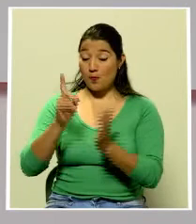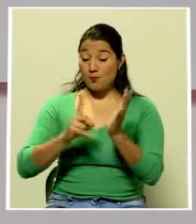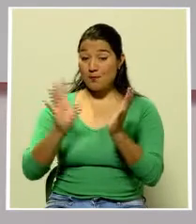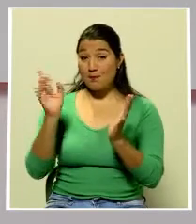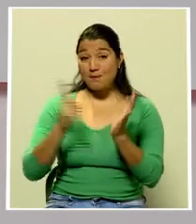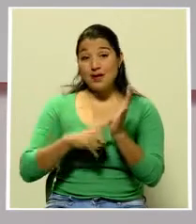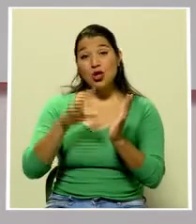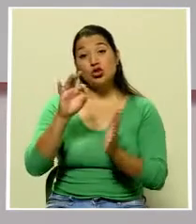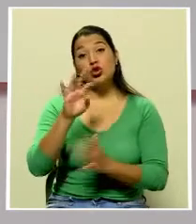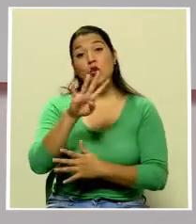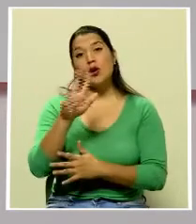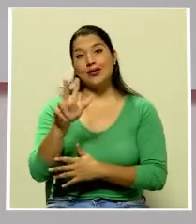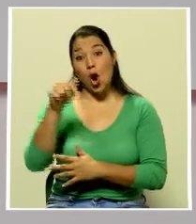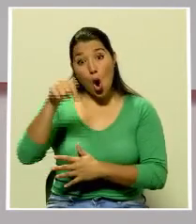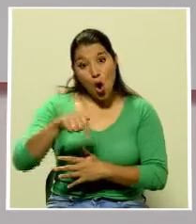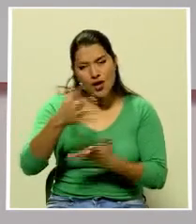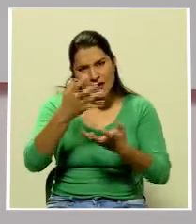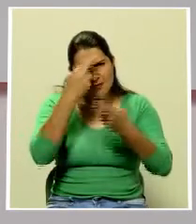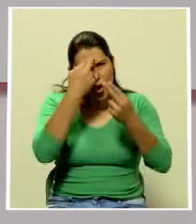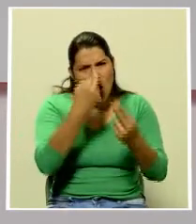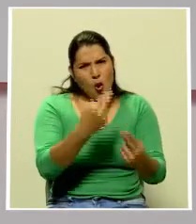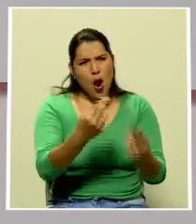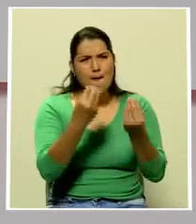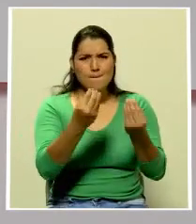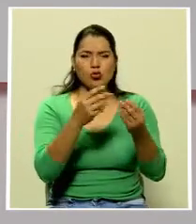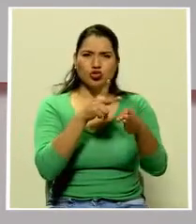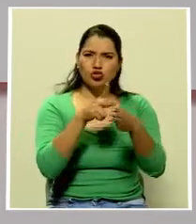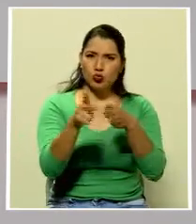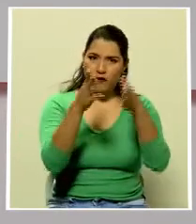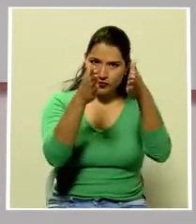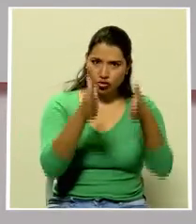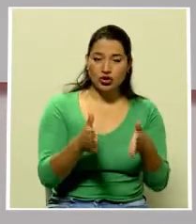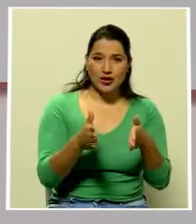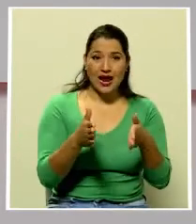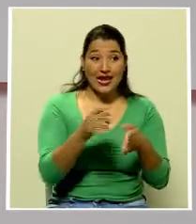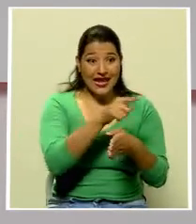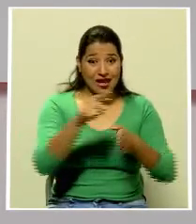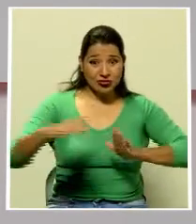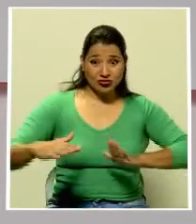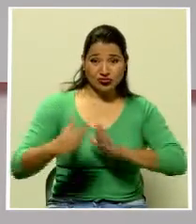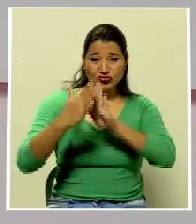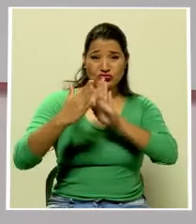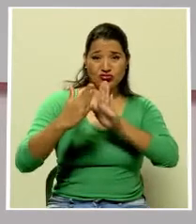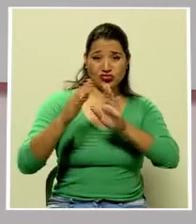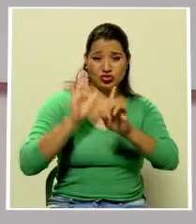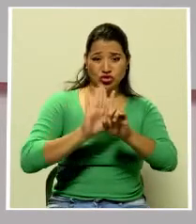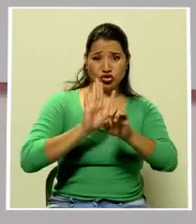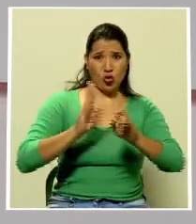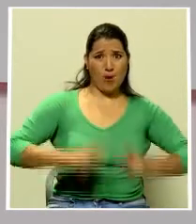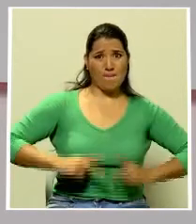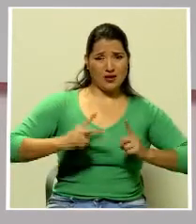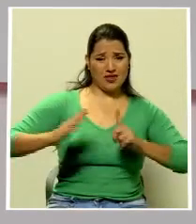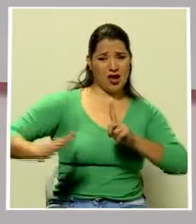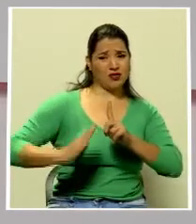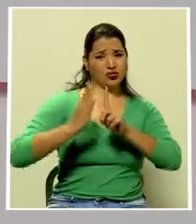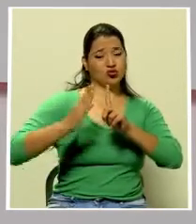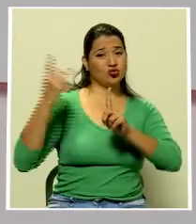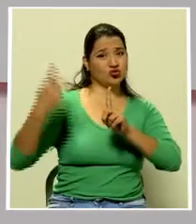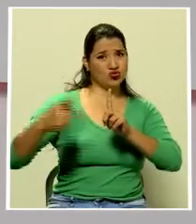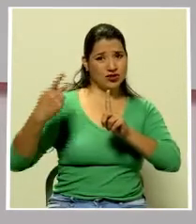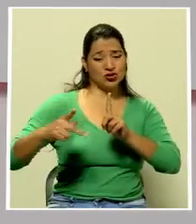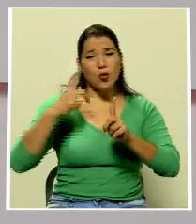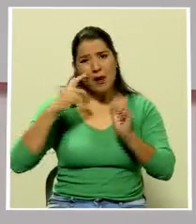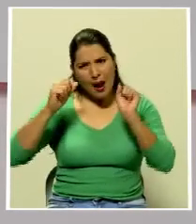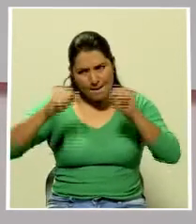Noticias queremos rendir un homenaje a muchos profesionales que exponen su vida para comunicar información